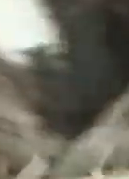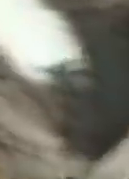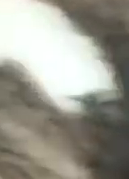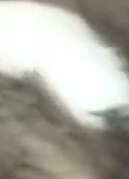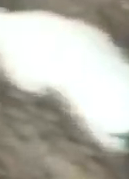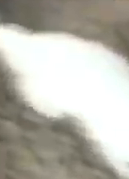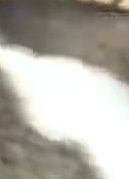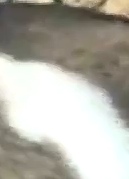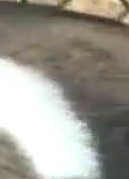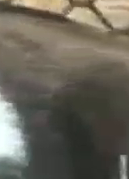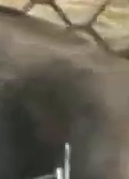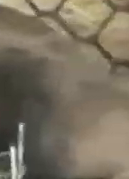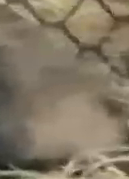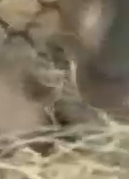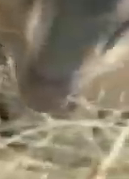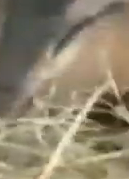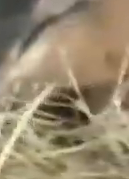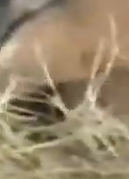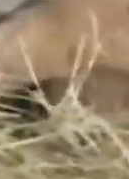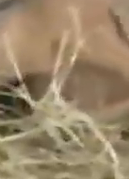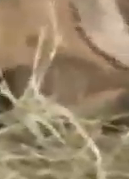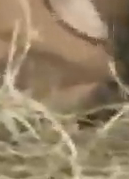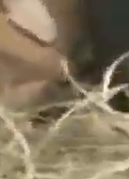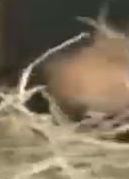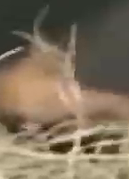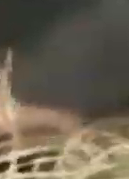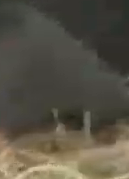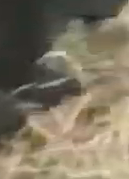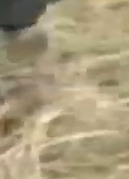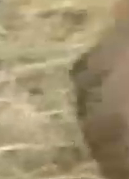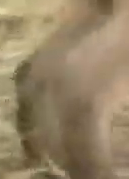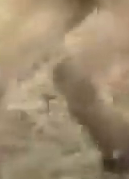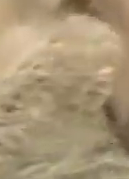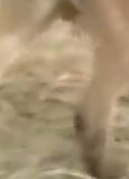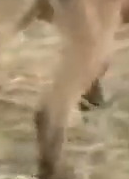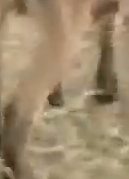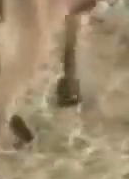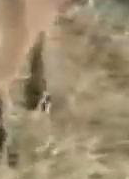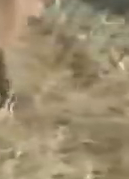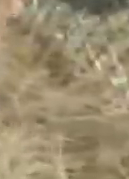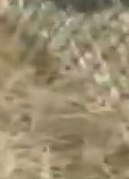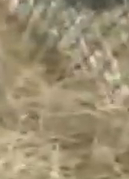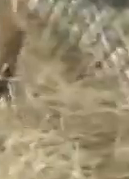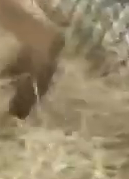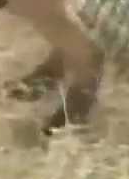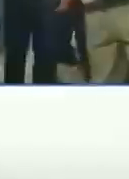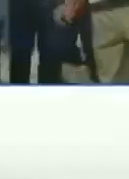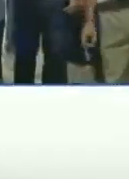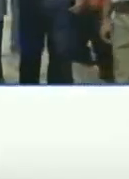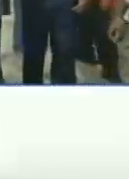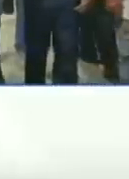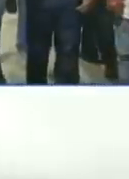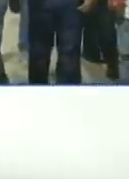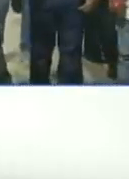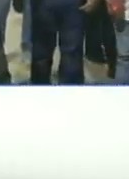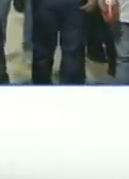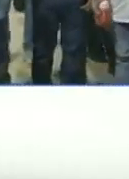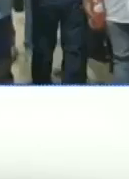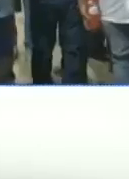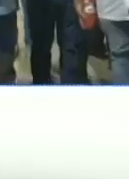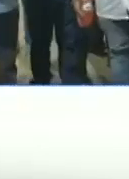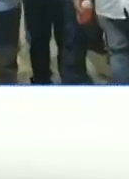social también la que estamos haciendo aquí con la melaza de mango y con el material de... Muchas gracias. Gracias. Para Díaz, ¿verdad? Alberto, para que Jesús